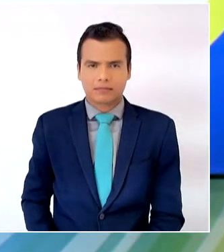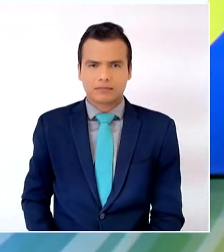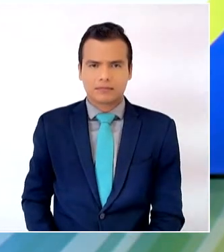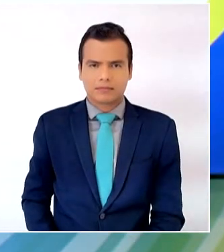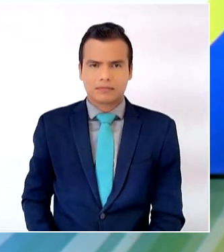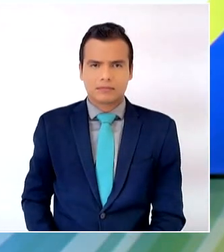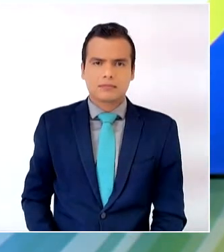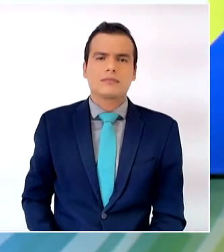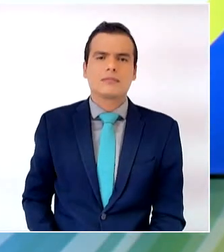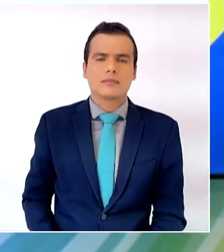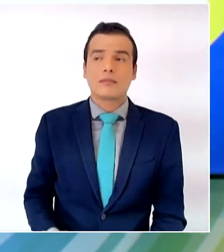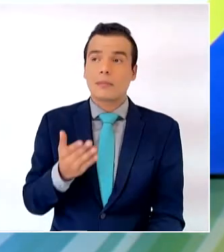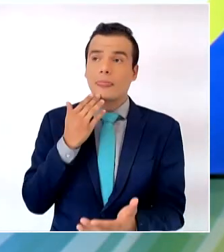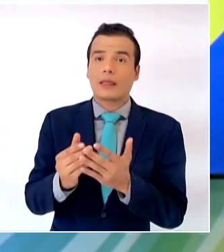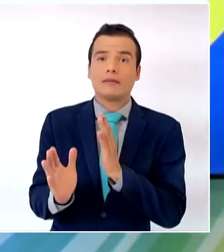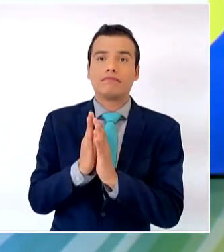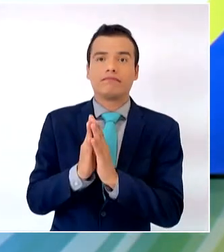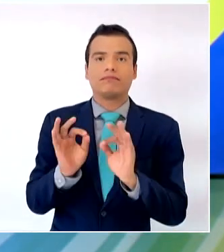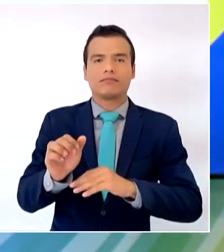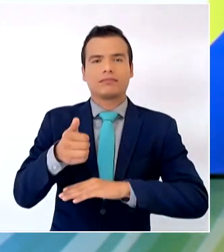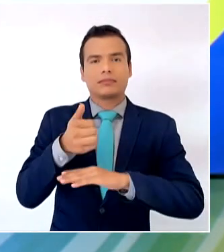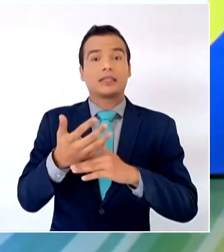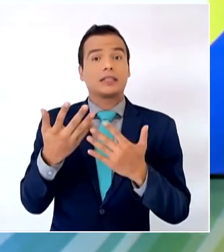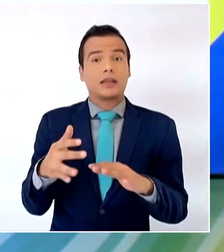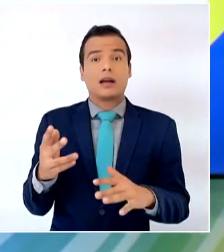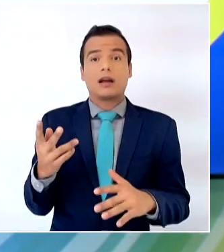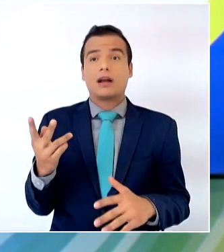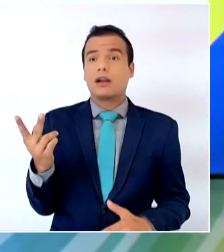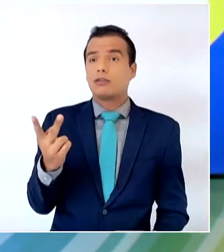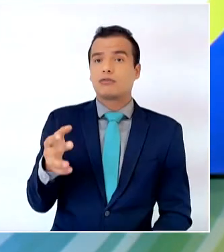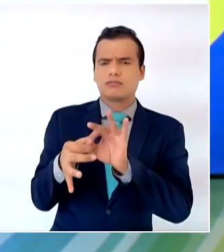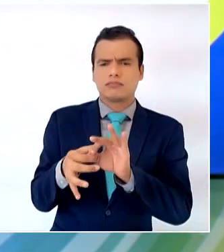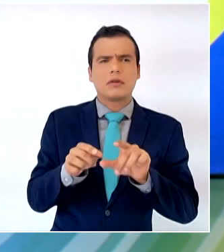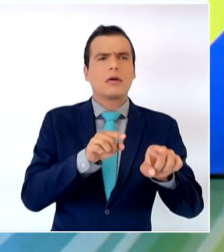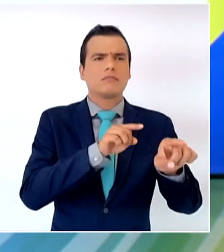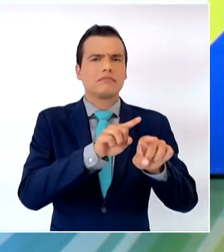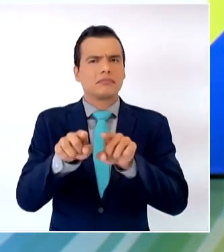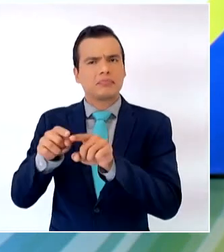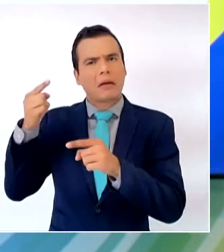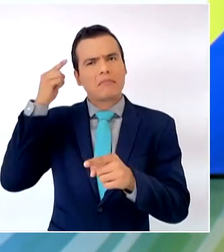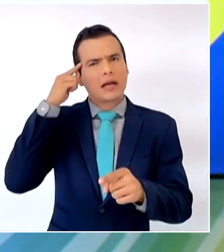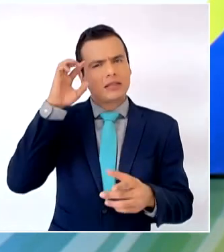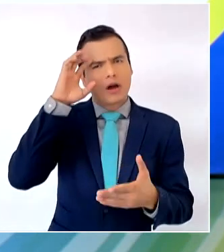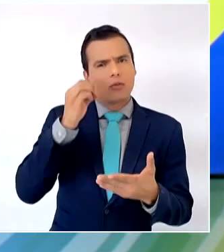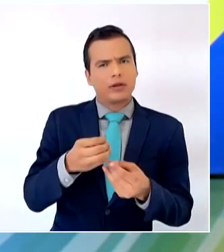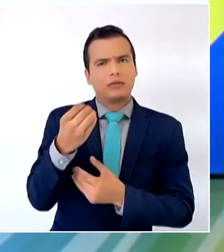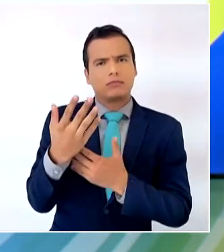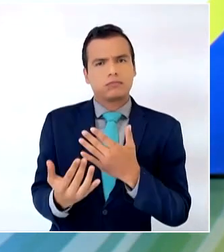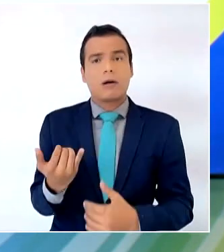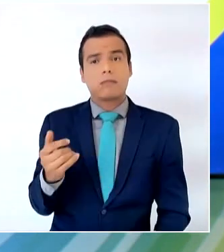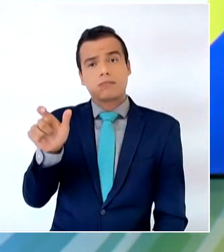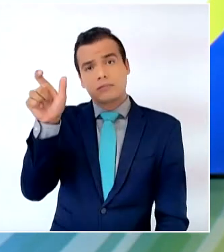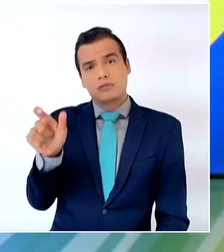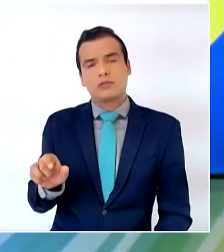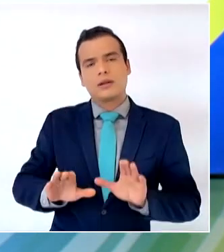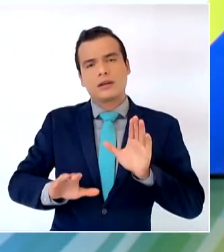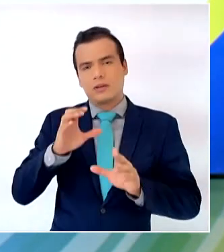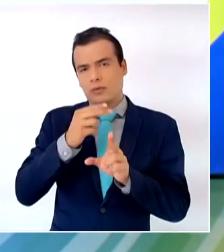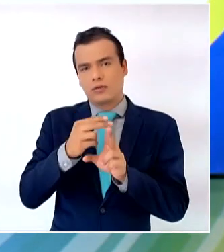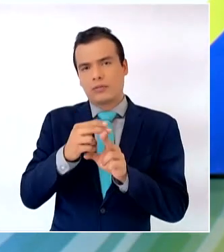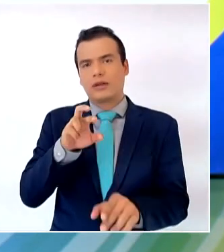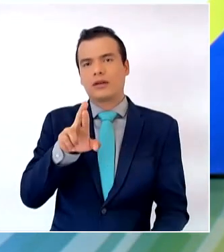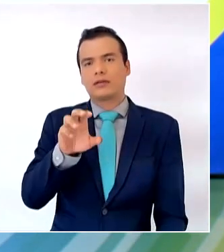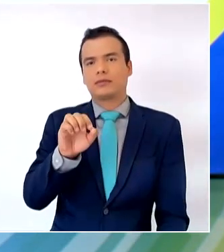Gracias, Gerardo. Y tras esta unión ya se han generado diversas reacciones. Por ejemplo, la del también candidato a la alcaldía de Cali, Roberto Ortiz, quien hizo